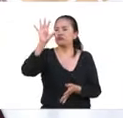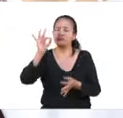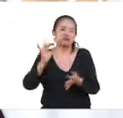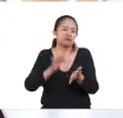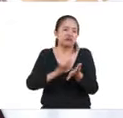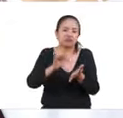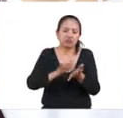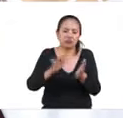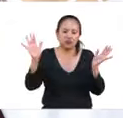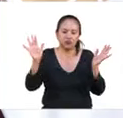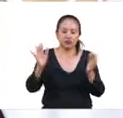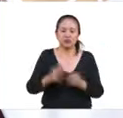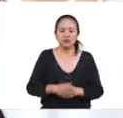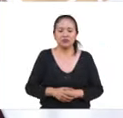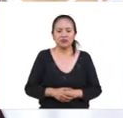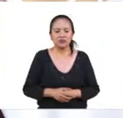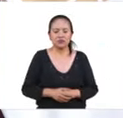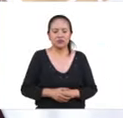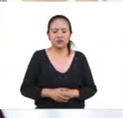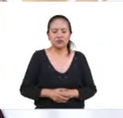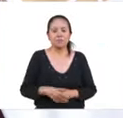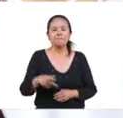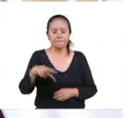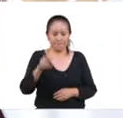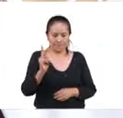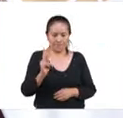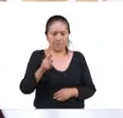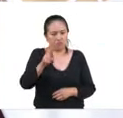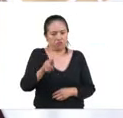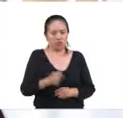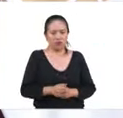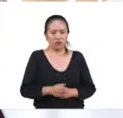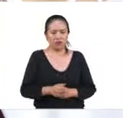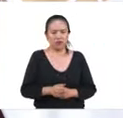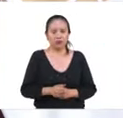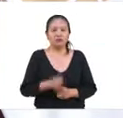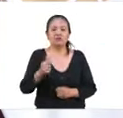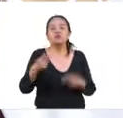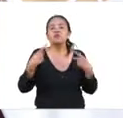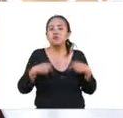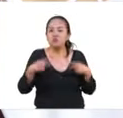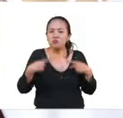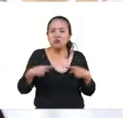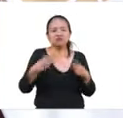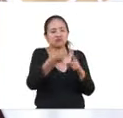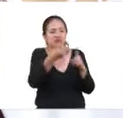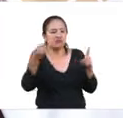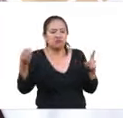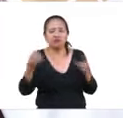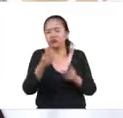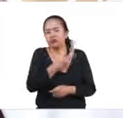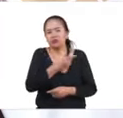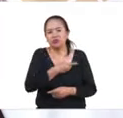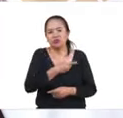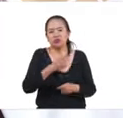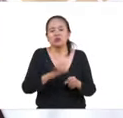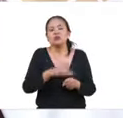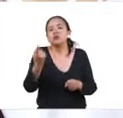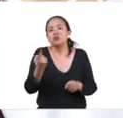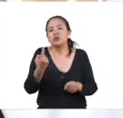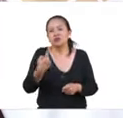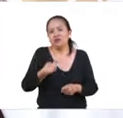apoyo a esta persona, pero es personas que se organizan, que si no, pues,